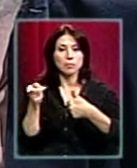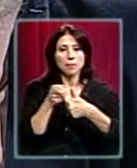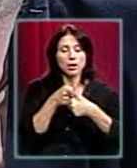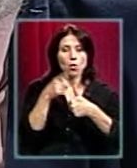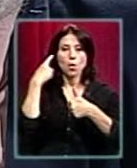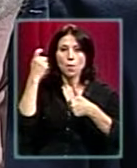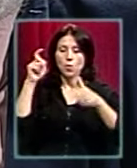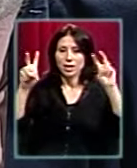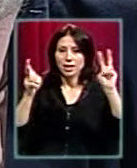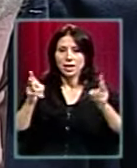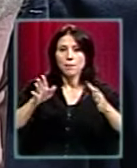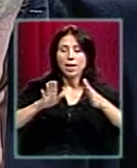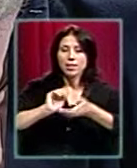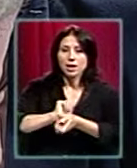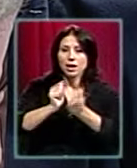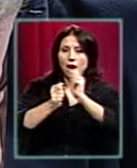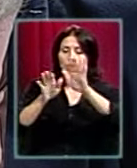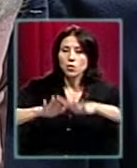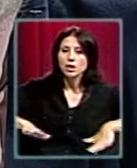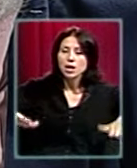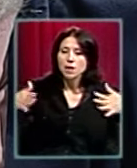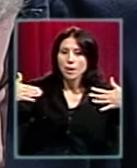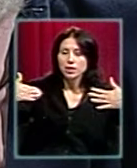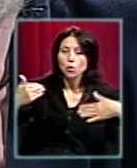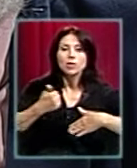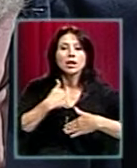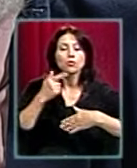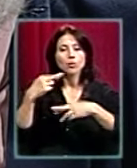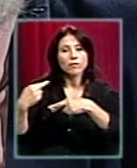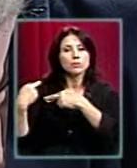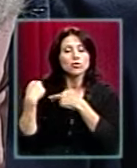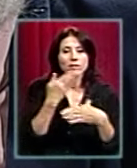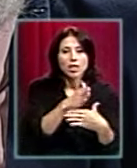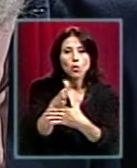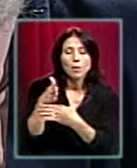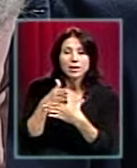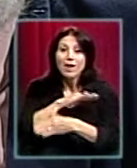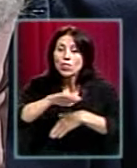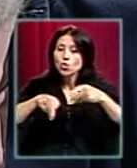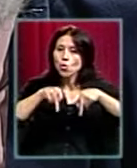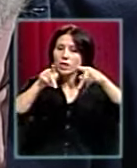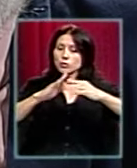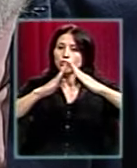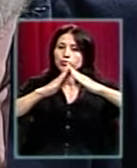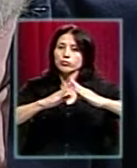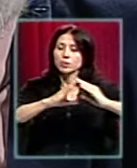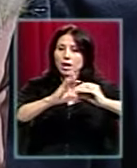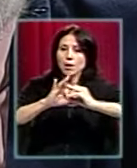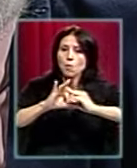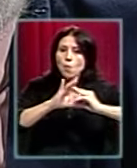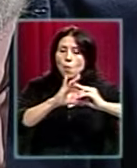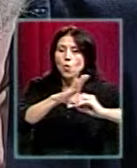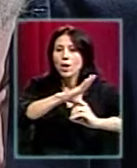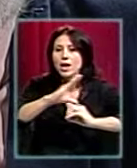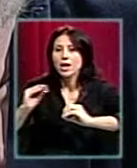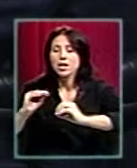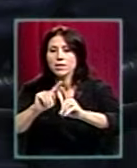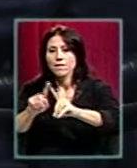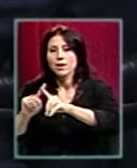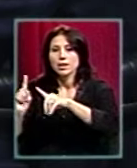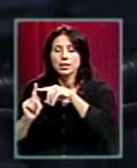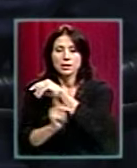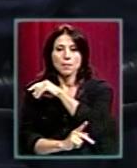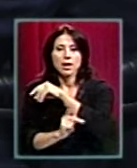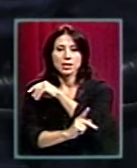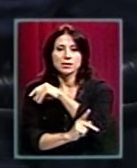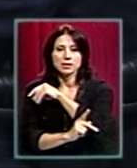tema de cambio climático tenemos una responsabilidad compartida, todos los habitantes de este planeta y los países.